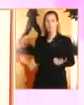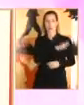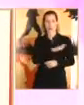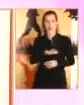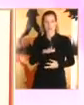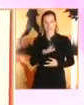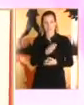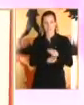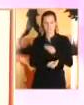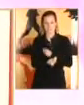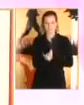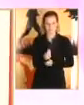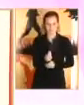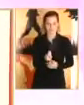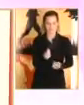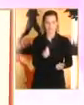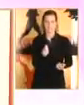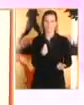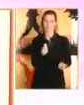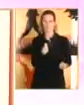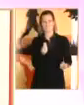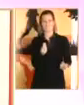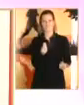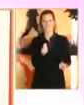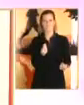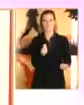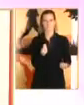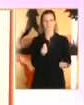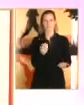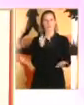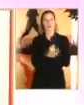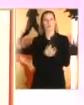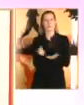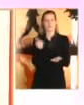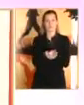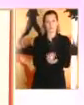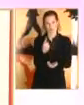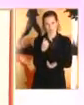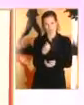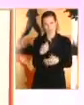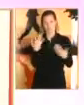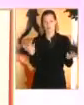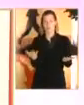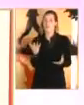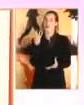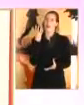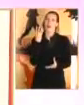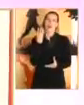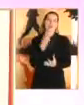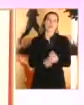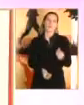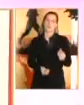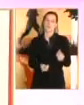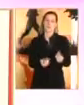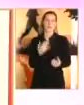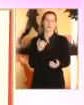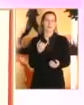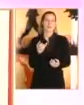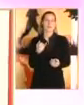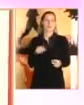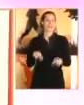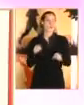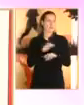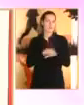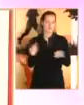que habría que volver a hacer pruebas, le dilataron pupilas, tal, y al final no tiene ninguna... Pero